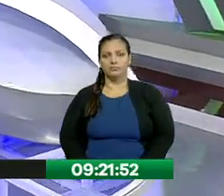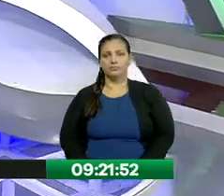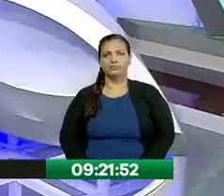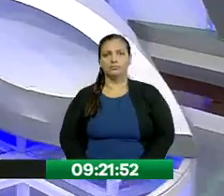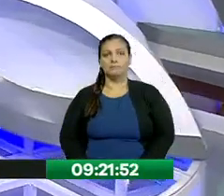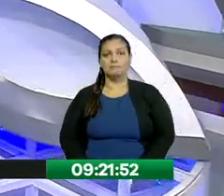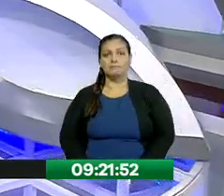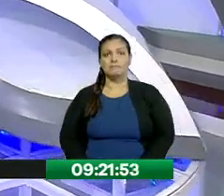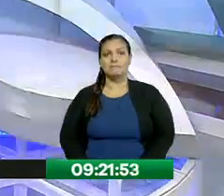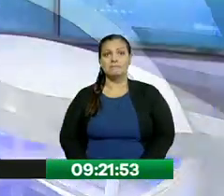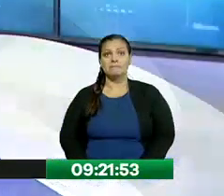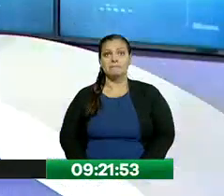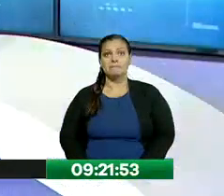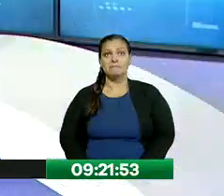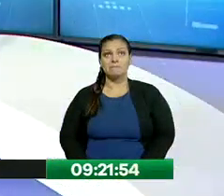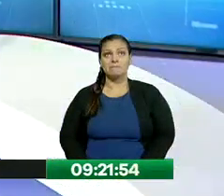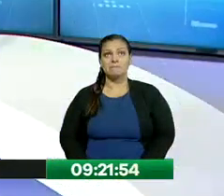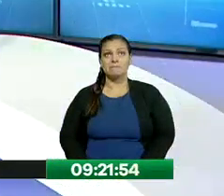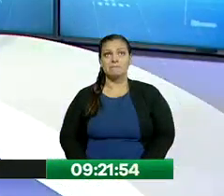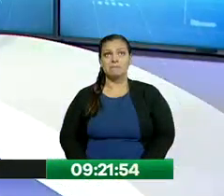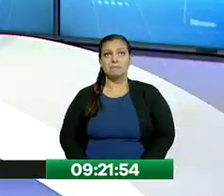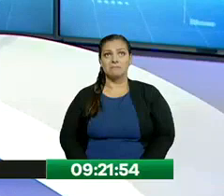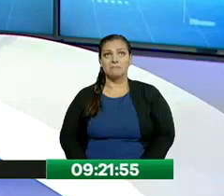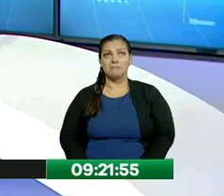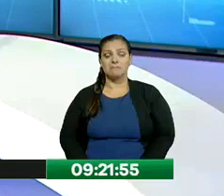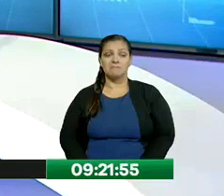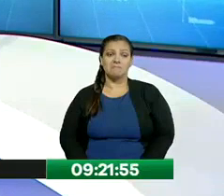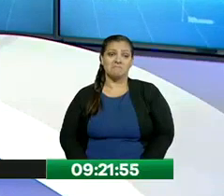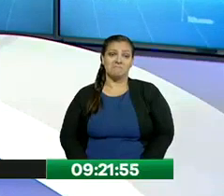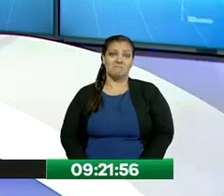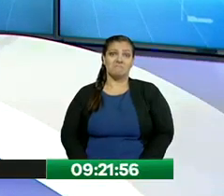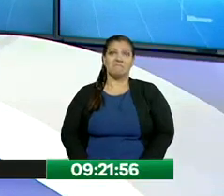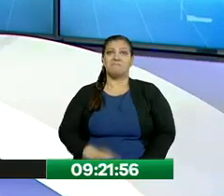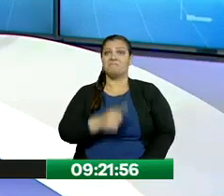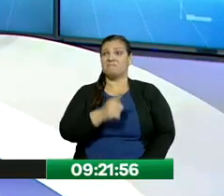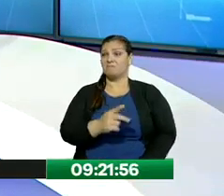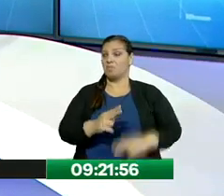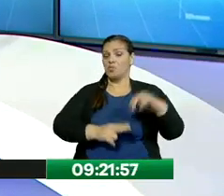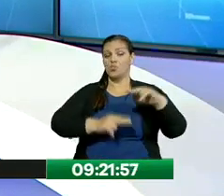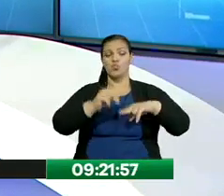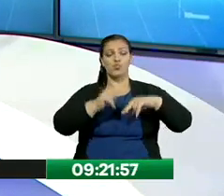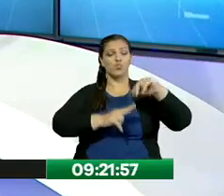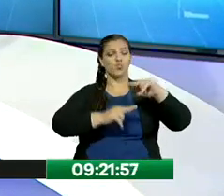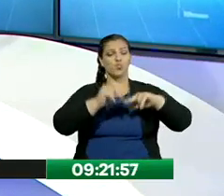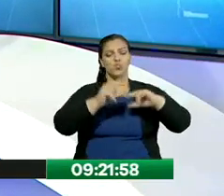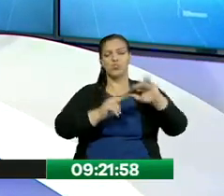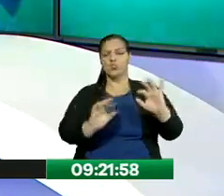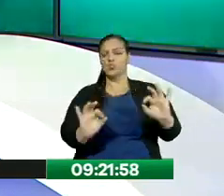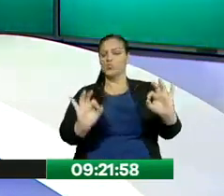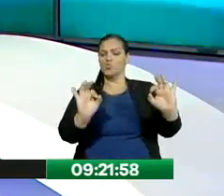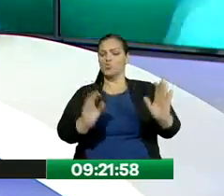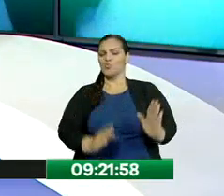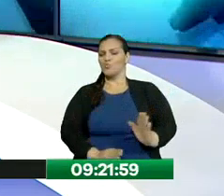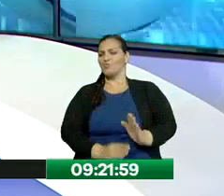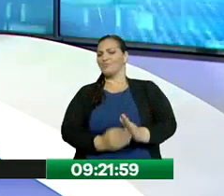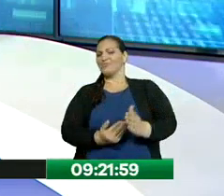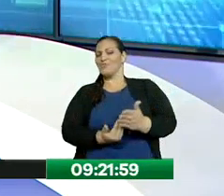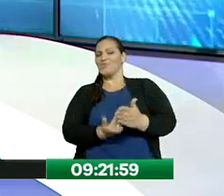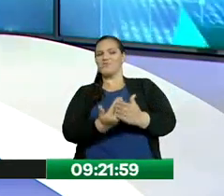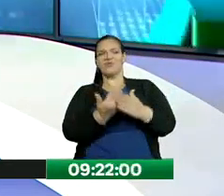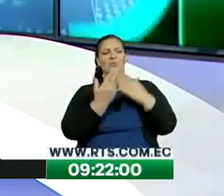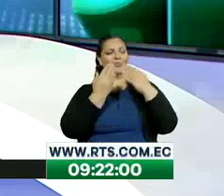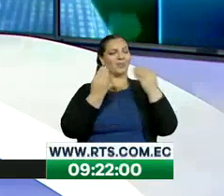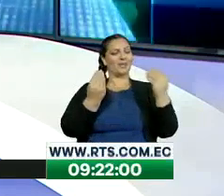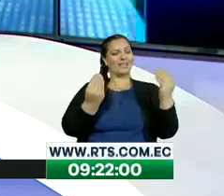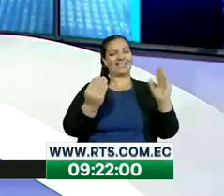A lo mejor son edificios construidos con una técnica nueva, muy moderna, ¿no? En la que no tienen que verse la conexión. O también puede